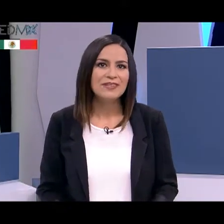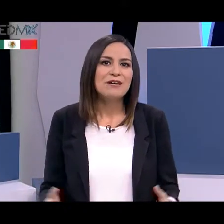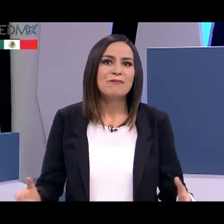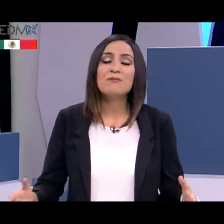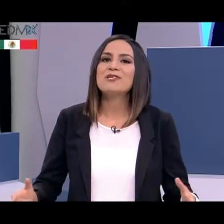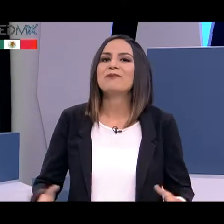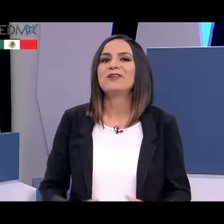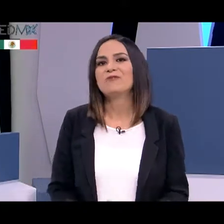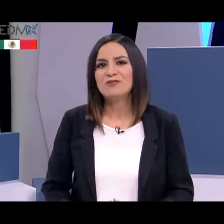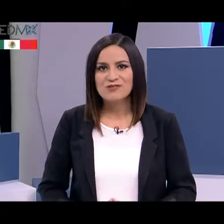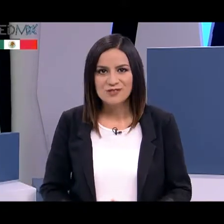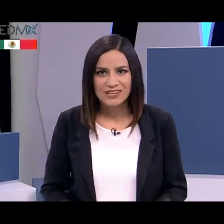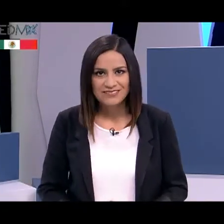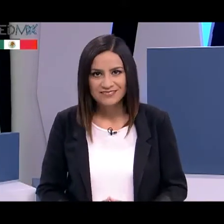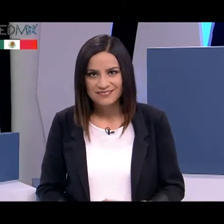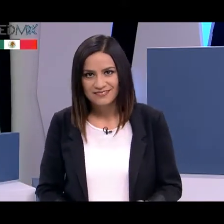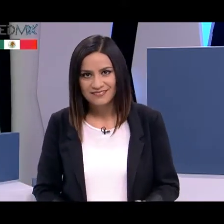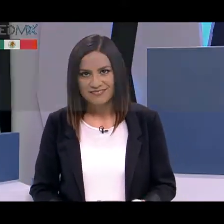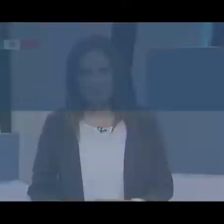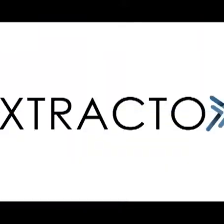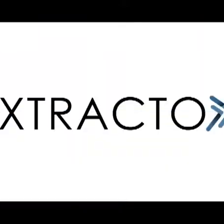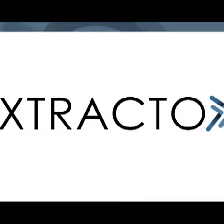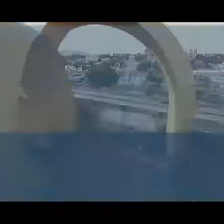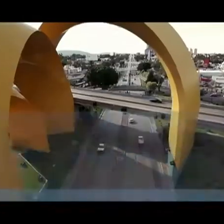tecnología. Vamos a ver cómo funciona.